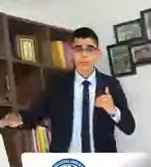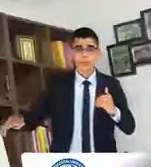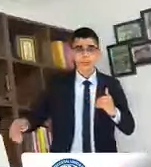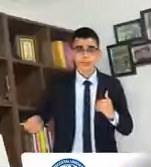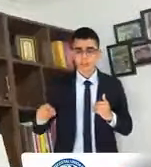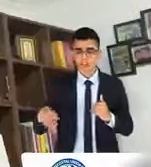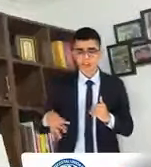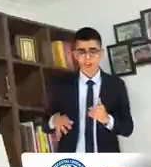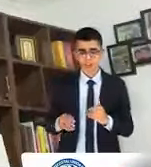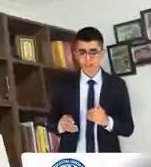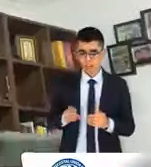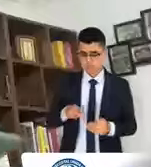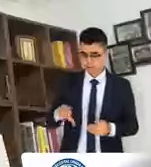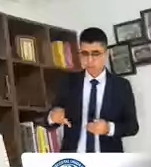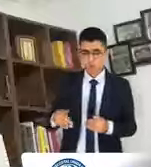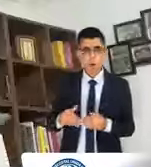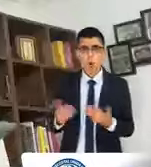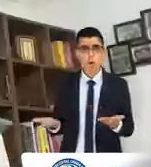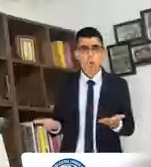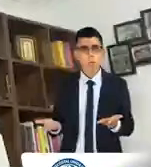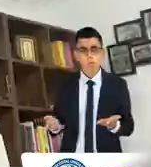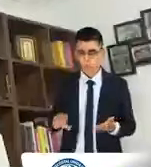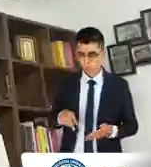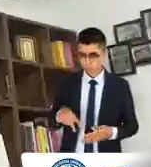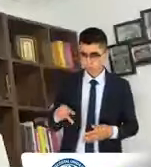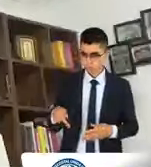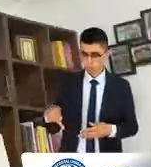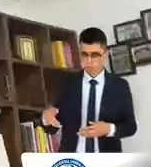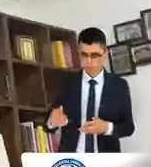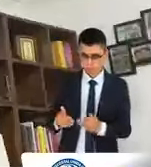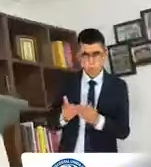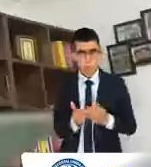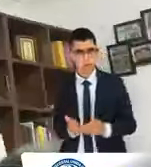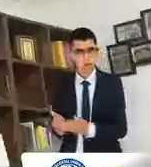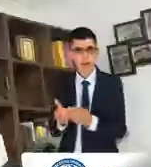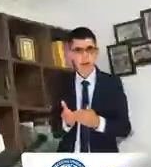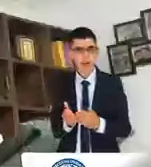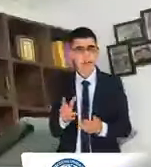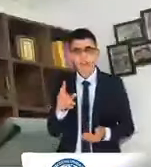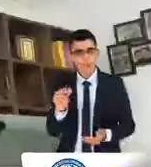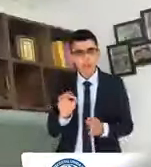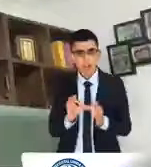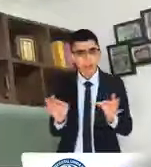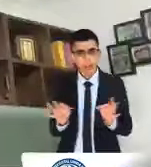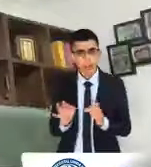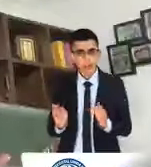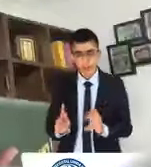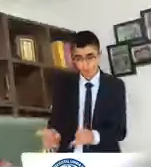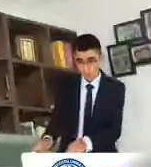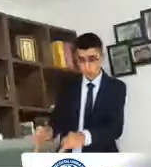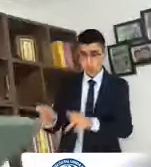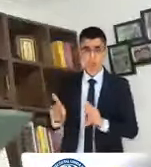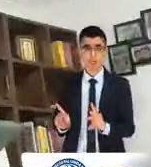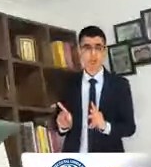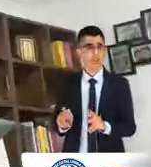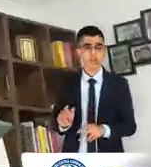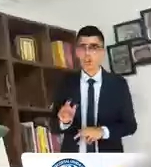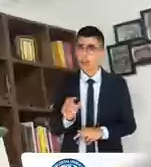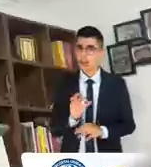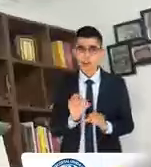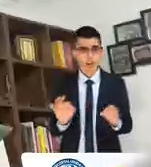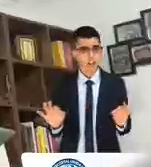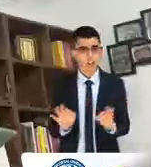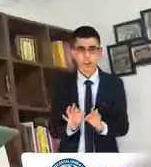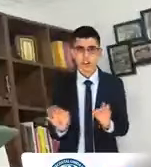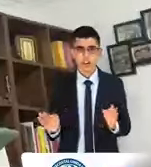cruzarlo. No tenían barcos, no tenían un puente, no había manera de cruzar el mar.